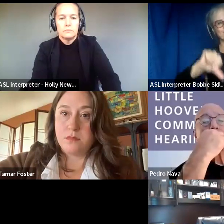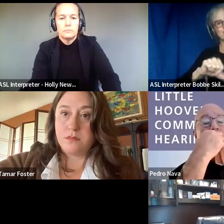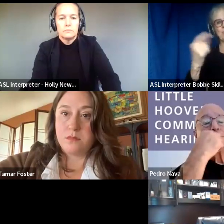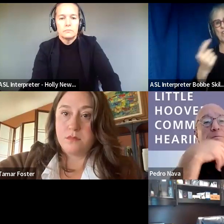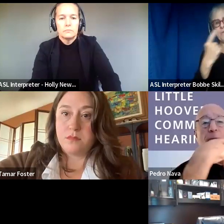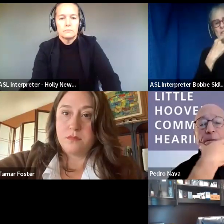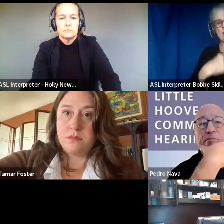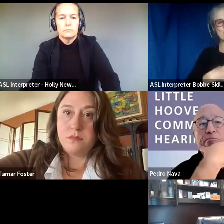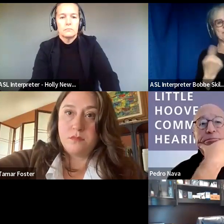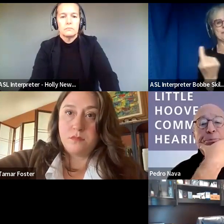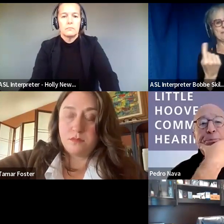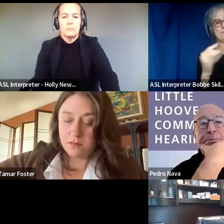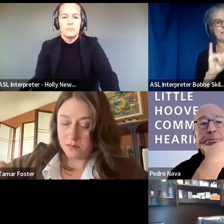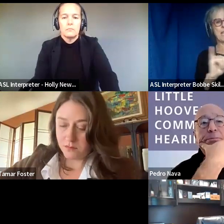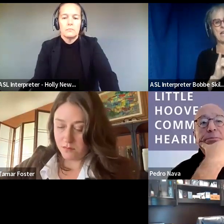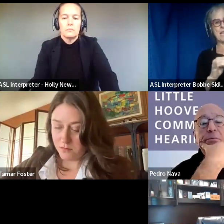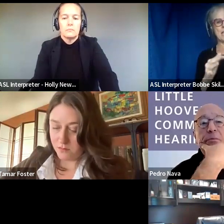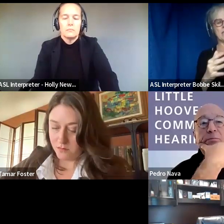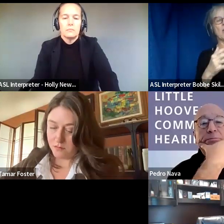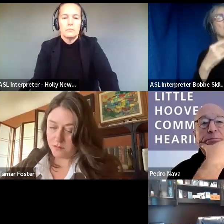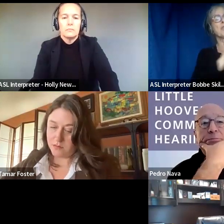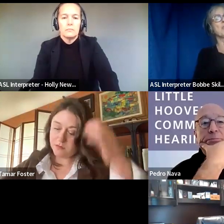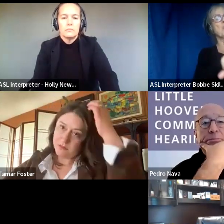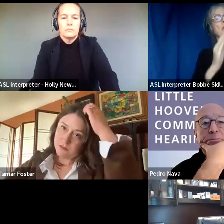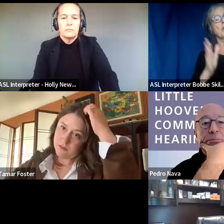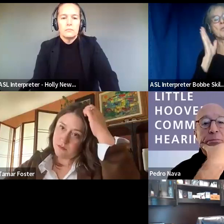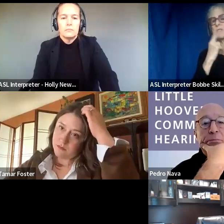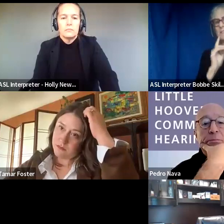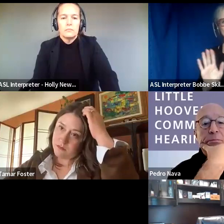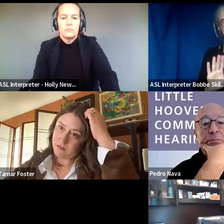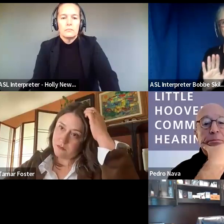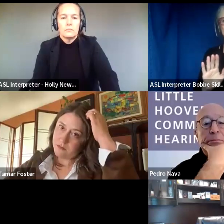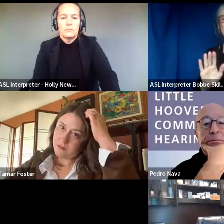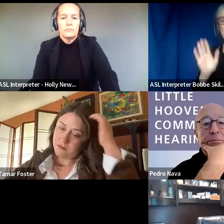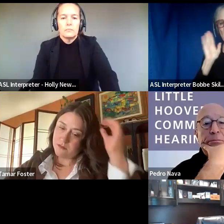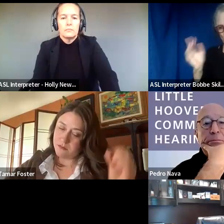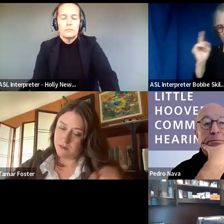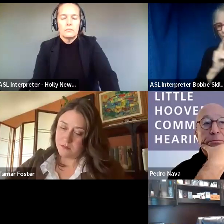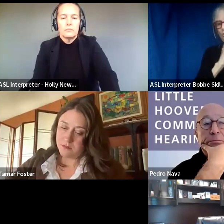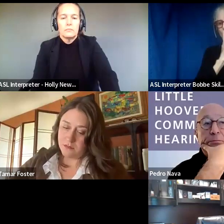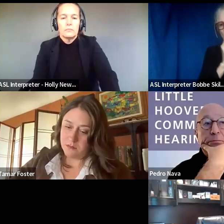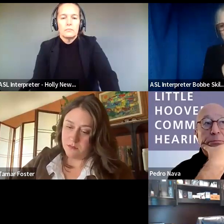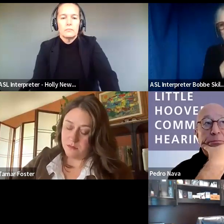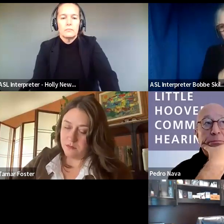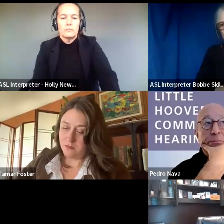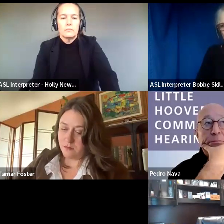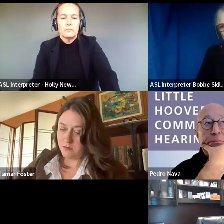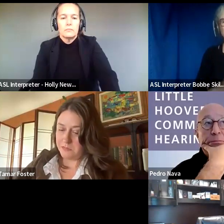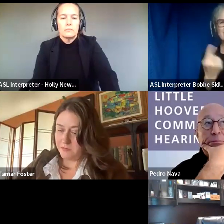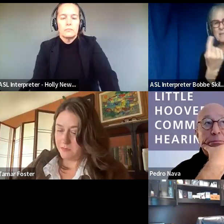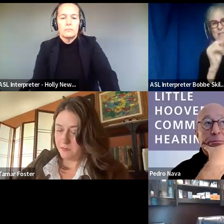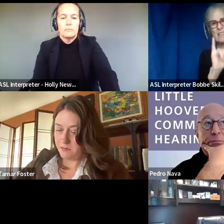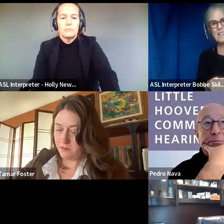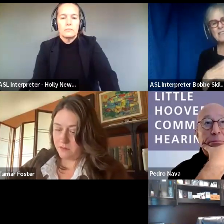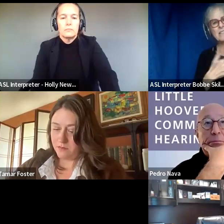trabajadora siempre dice que va a ir primero con el director. Yo les quiero decir, ¿verdad?, que ustedes que están allá